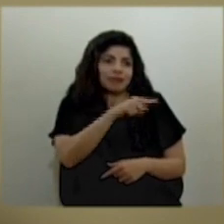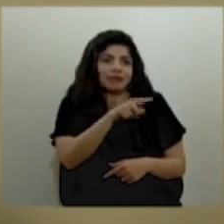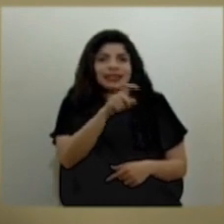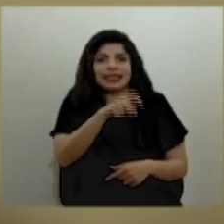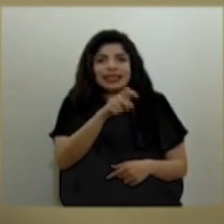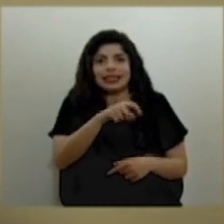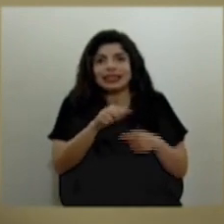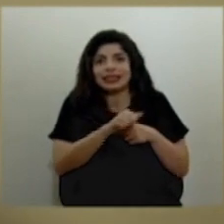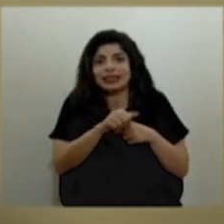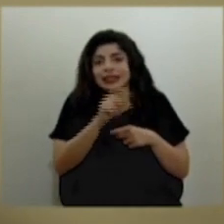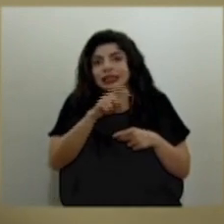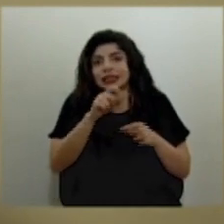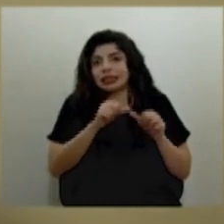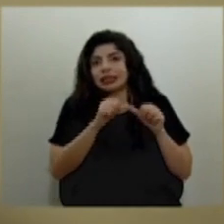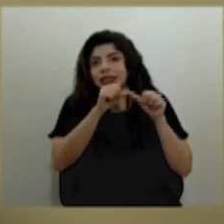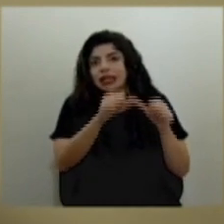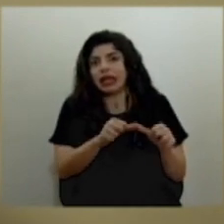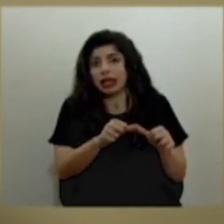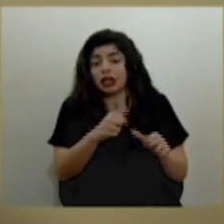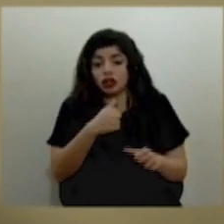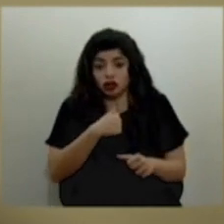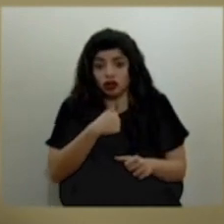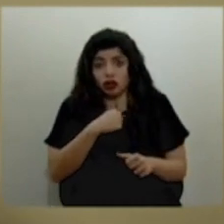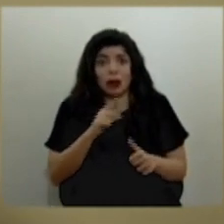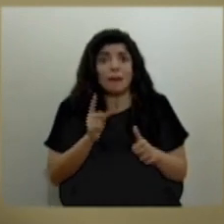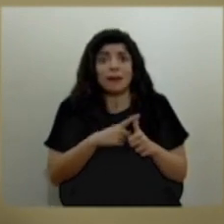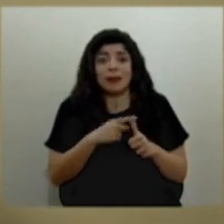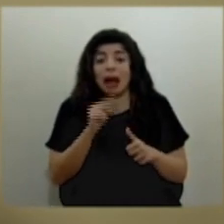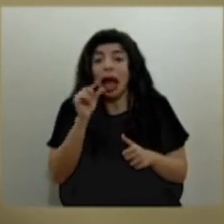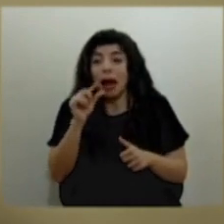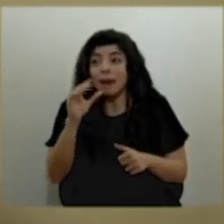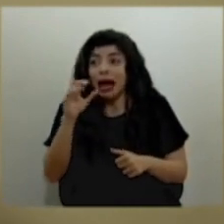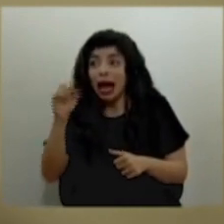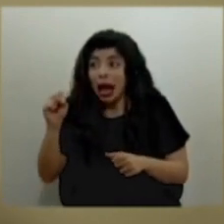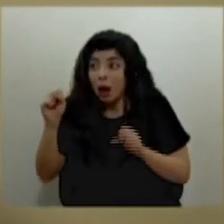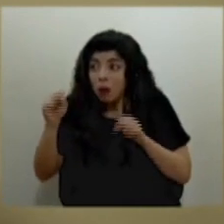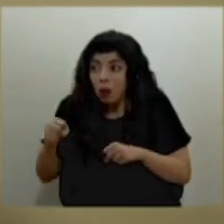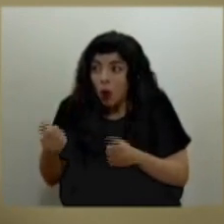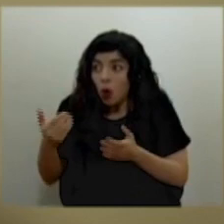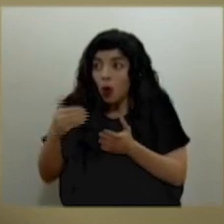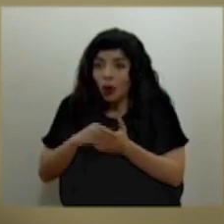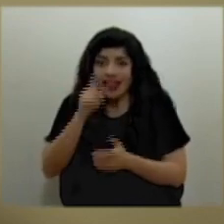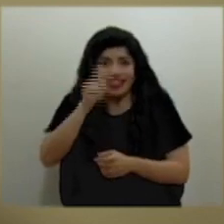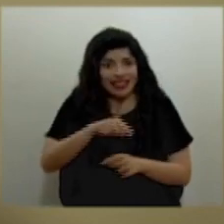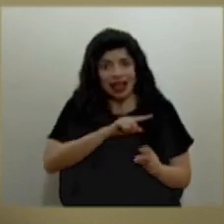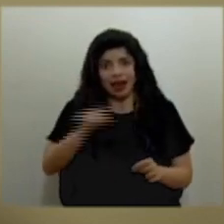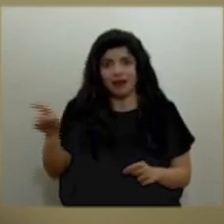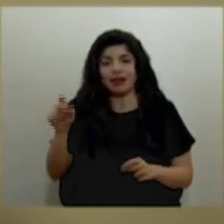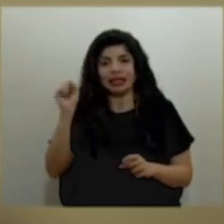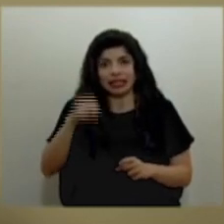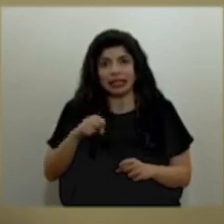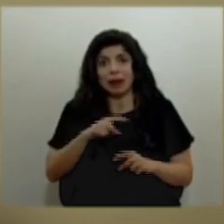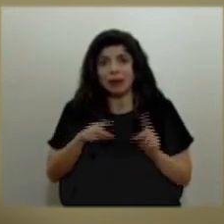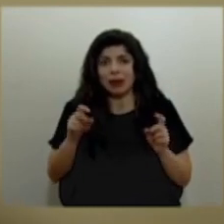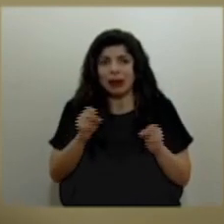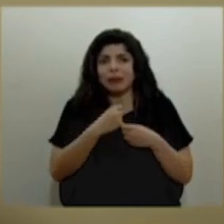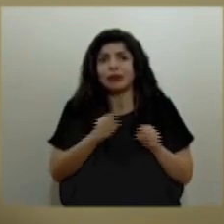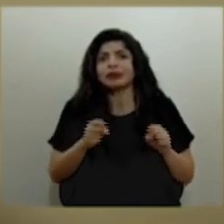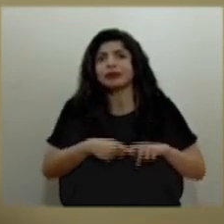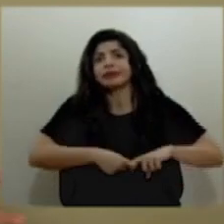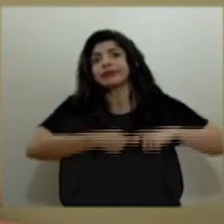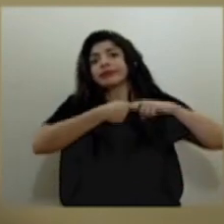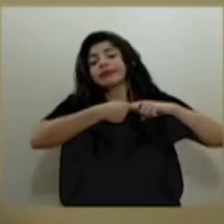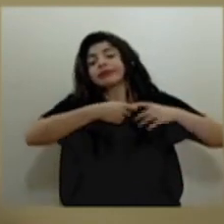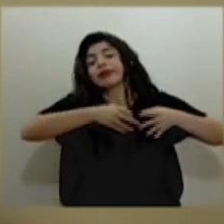de los internos que tienen que seguir. Y insisto, yo soy de los primeros que digo, apenas la caja puede retomar el internado, tiene que hacerse, porque no puede ser que se suspenda, ¿verdad?,